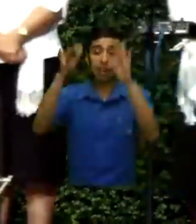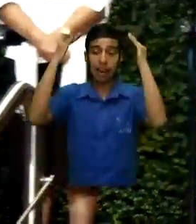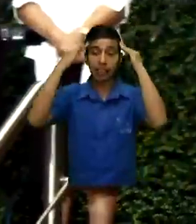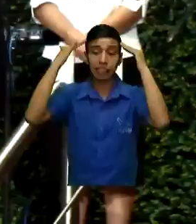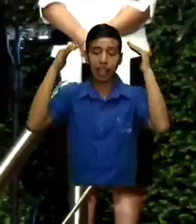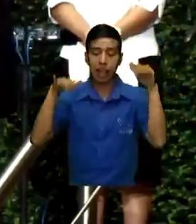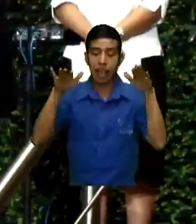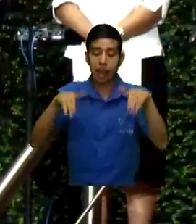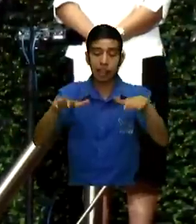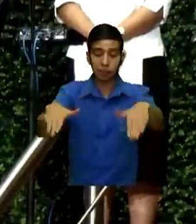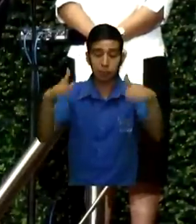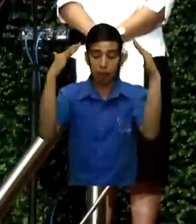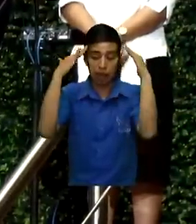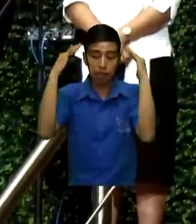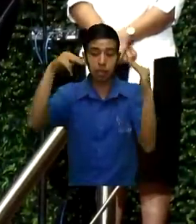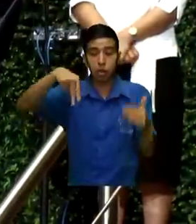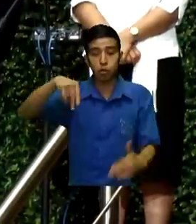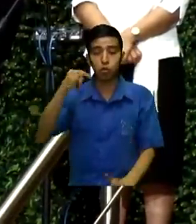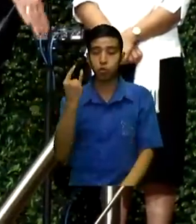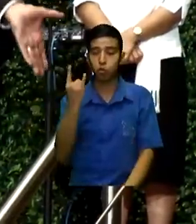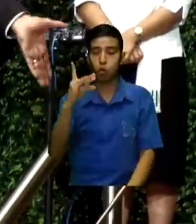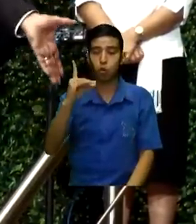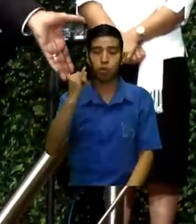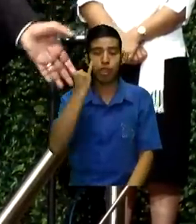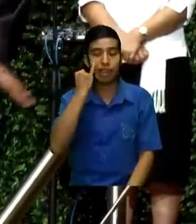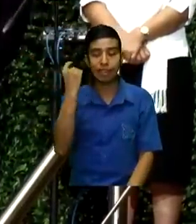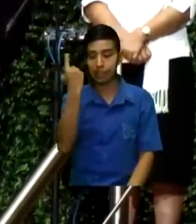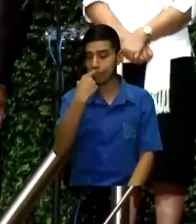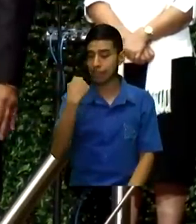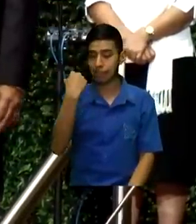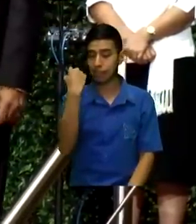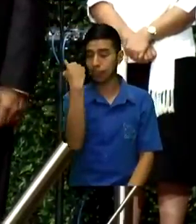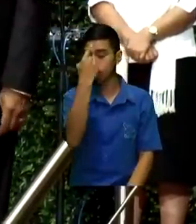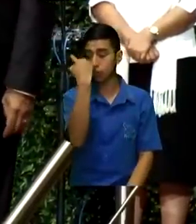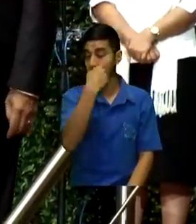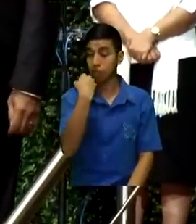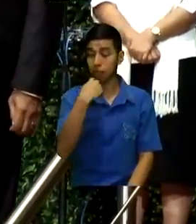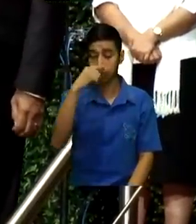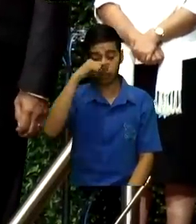Quítate de ahí. Quítate de ahí.